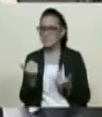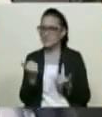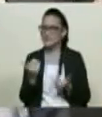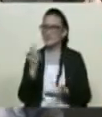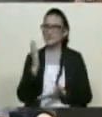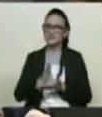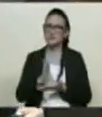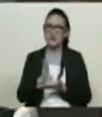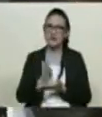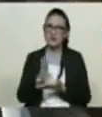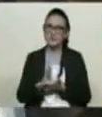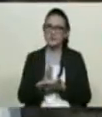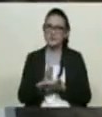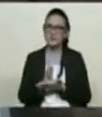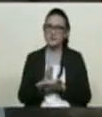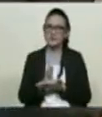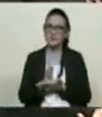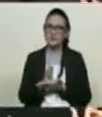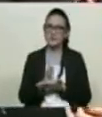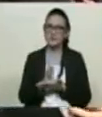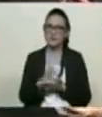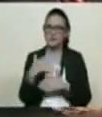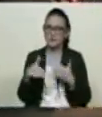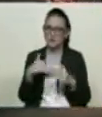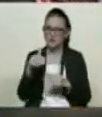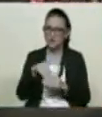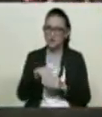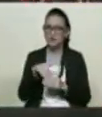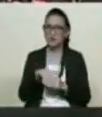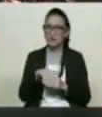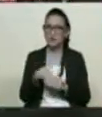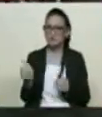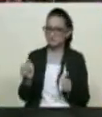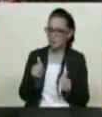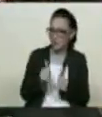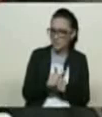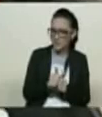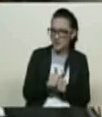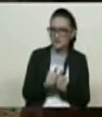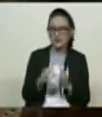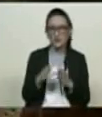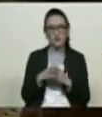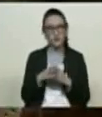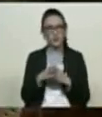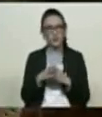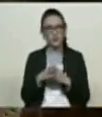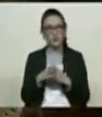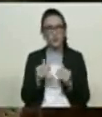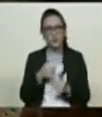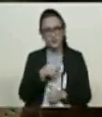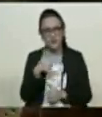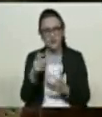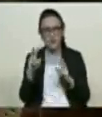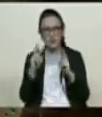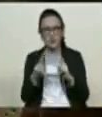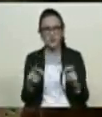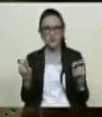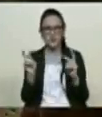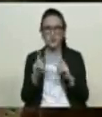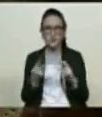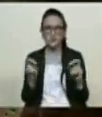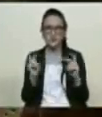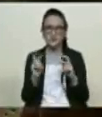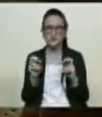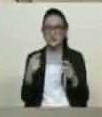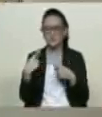siempre desde el principio del proceso electoral para que nos acompañen en todas y cada una de las auditorías que nosotros hacemos y